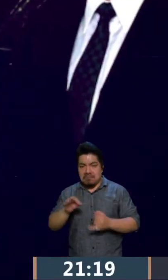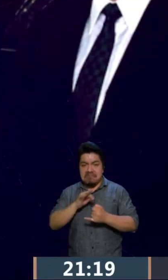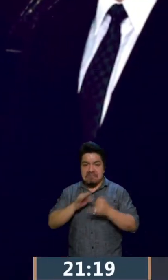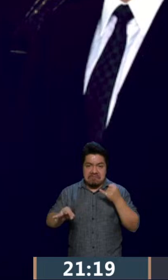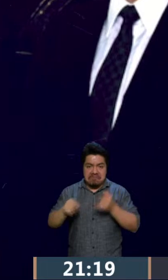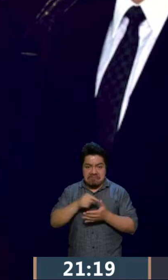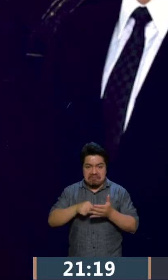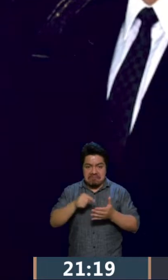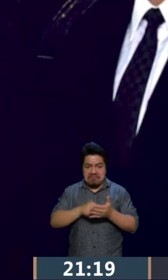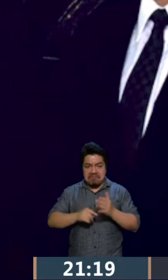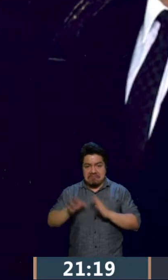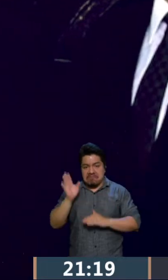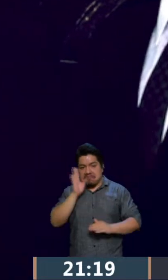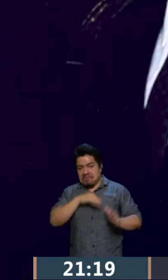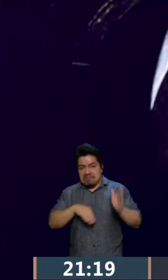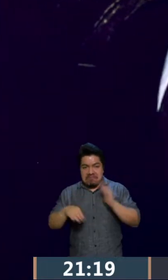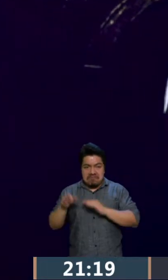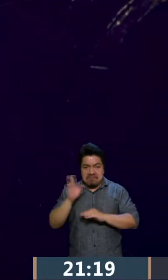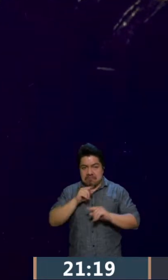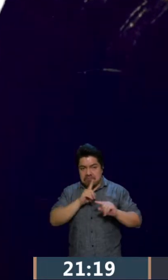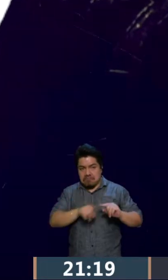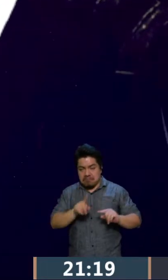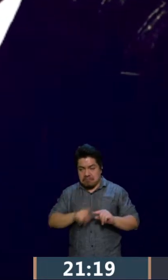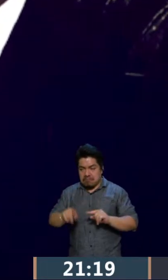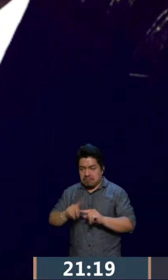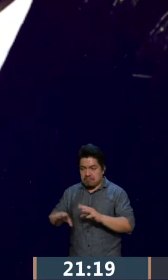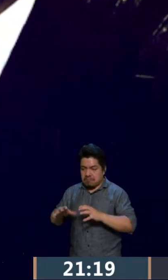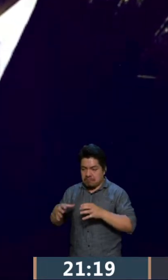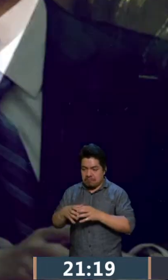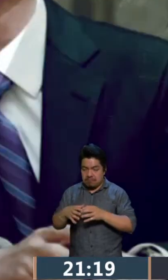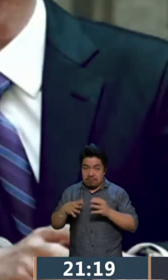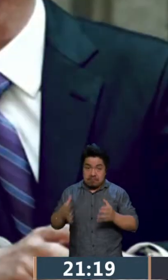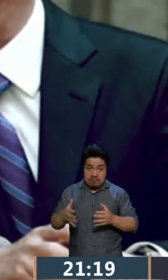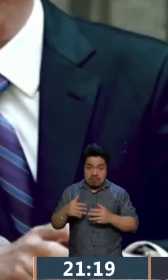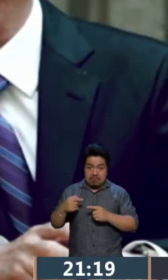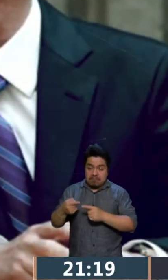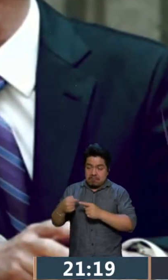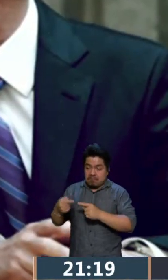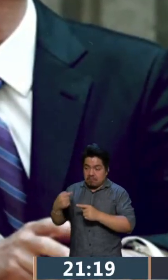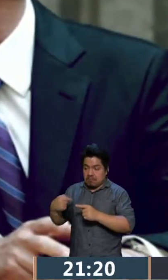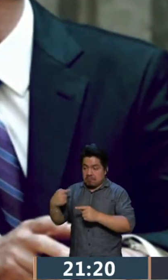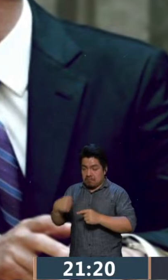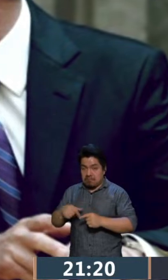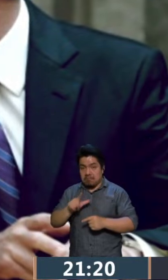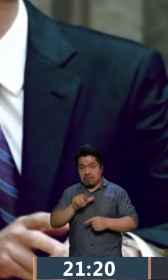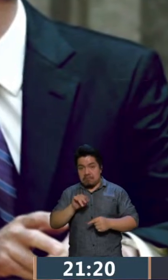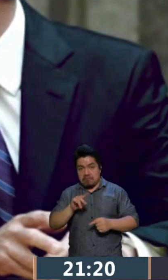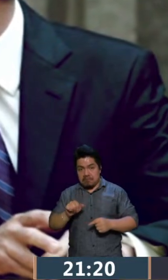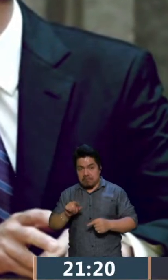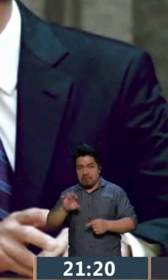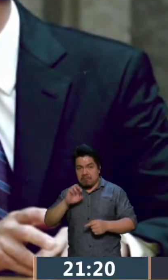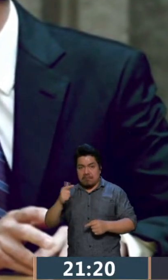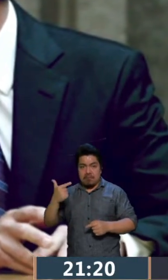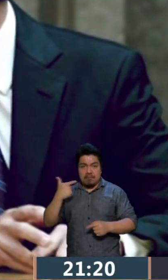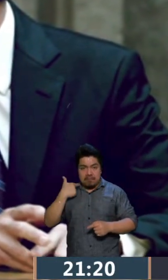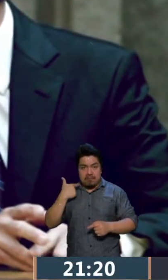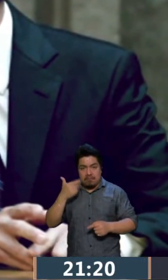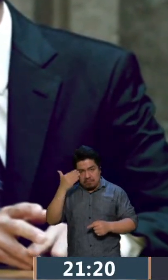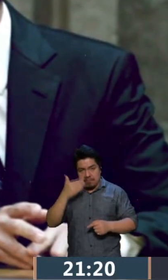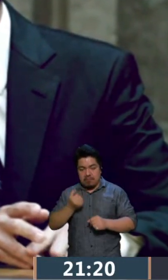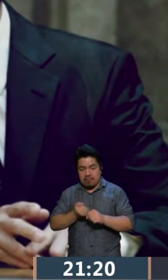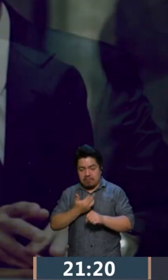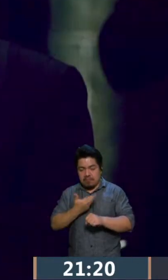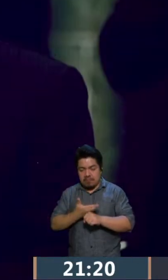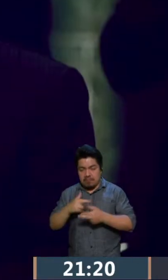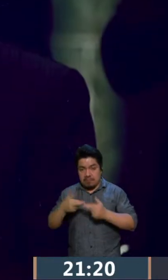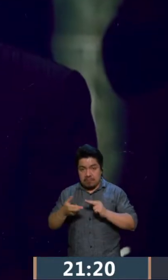lugar de desempeño entre todas las magistradas de circuito. Detrás de su trayectoria suenan los nombres de Luis Videgaray, exsecretario de Hacienda y Relaciones